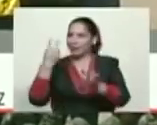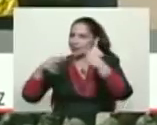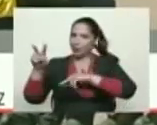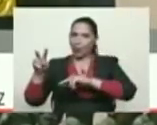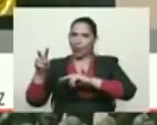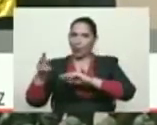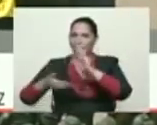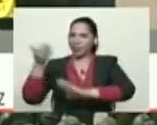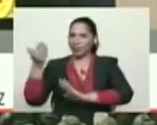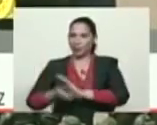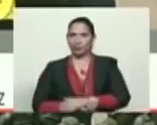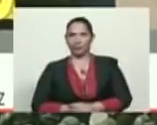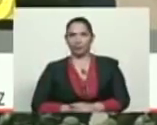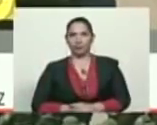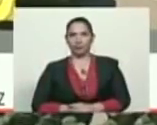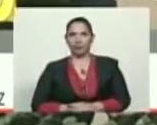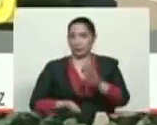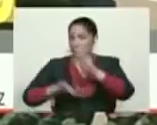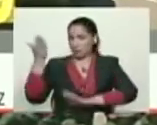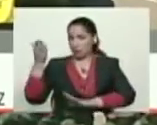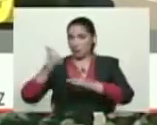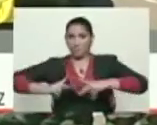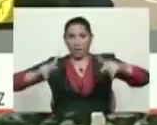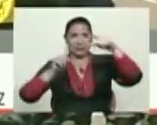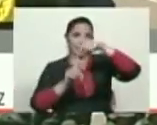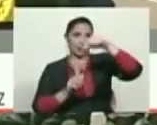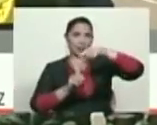ido. Se fueron para allá, para Plaza Altamira.